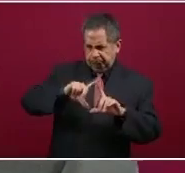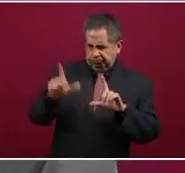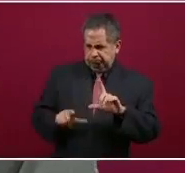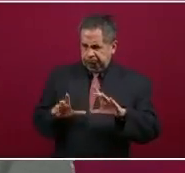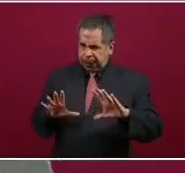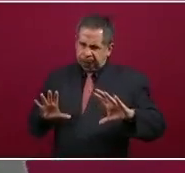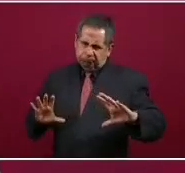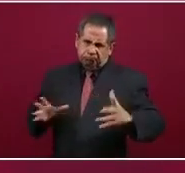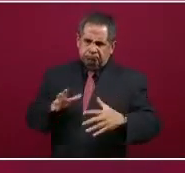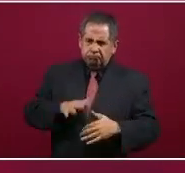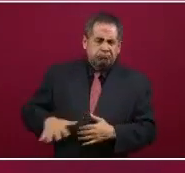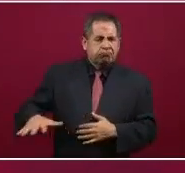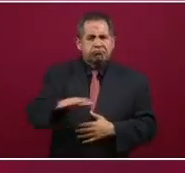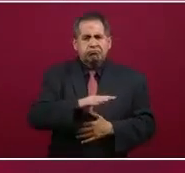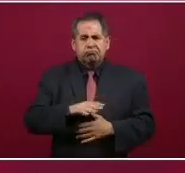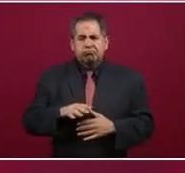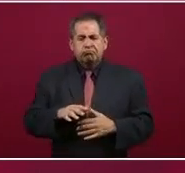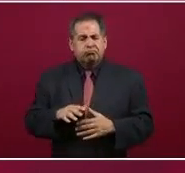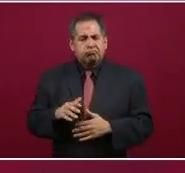estar